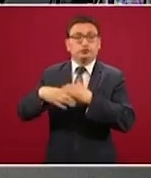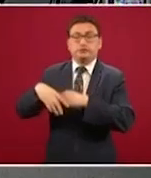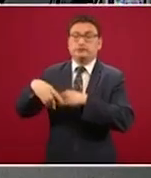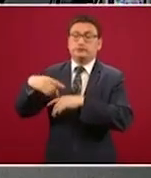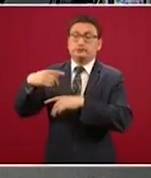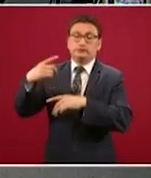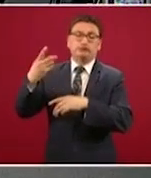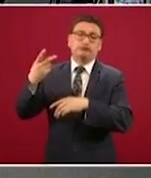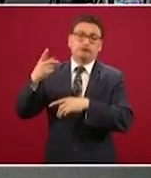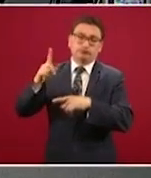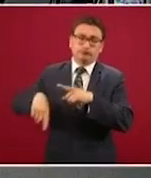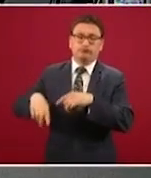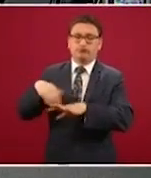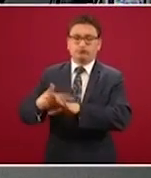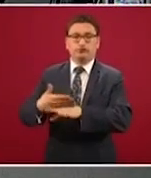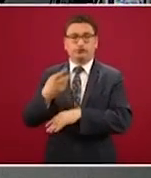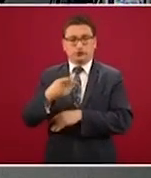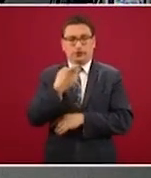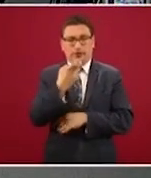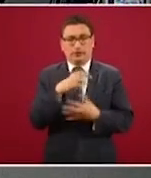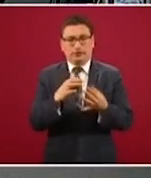comentar.